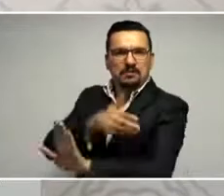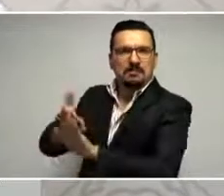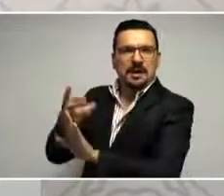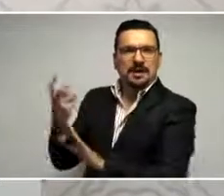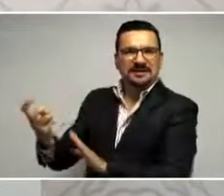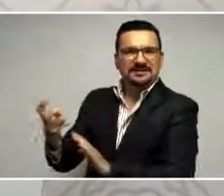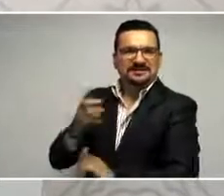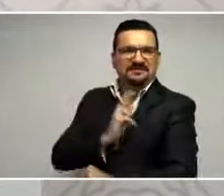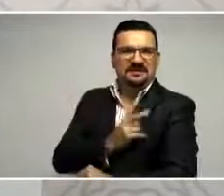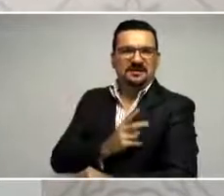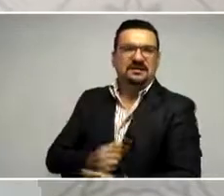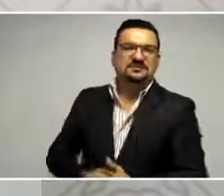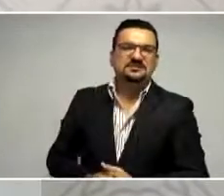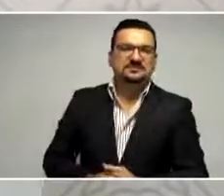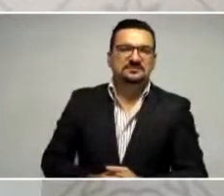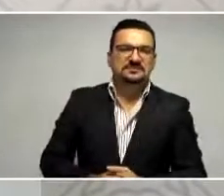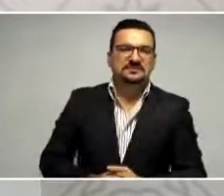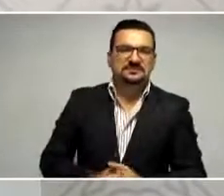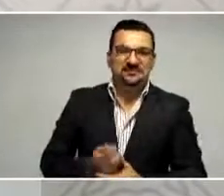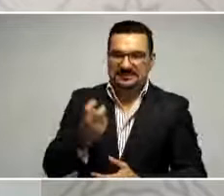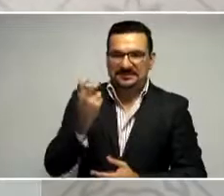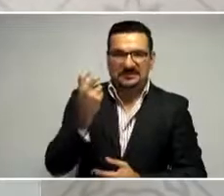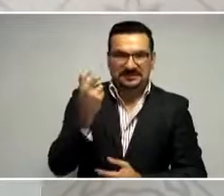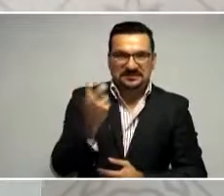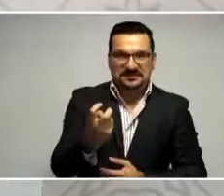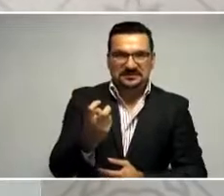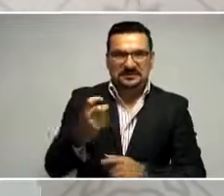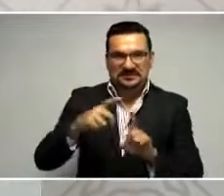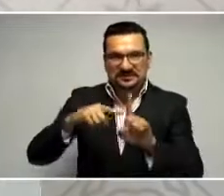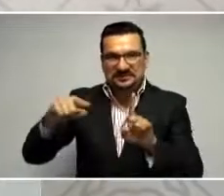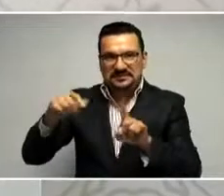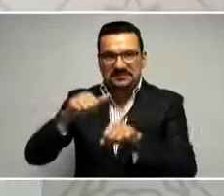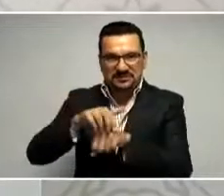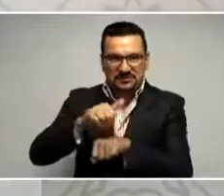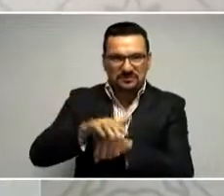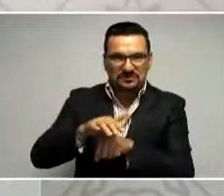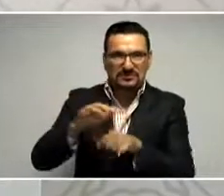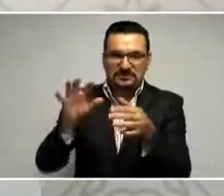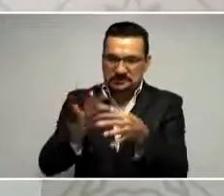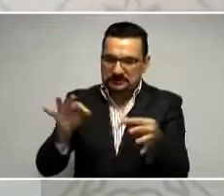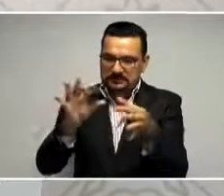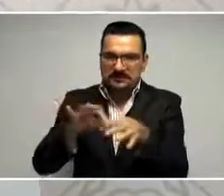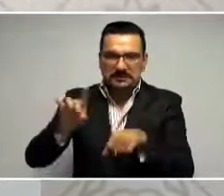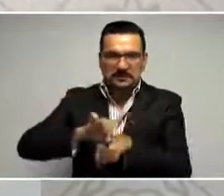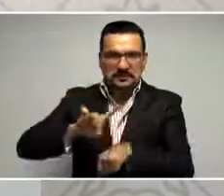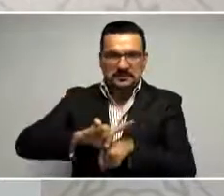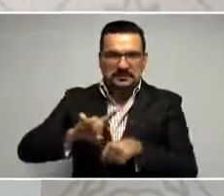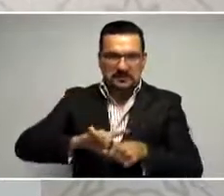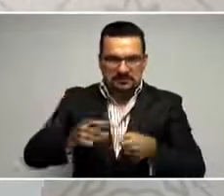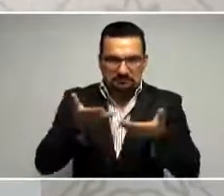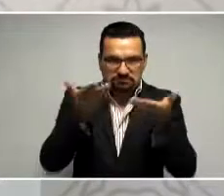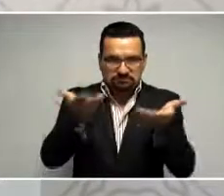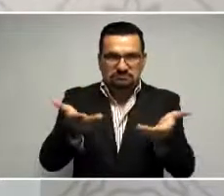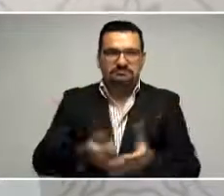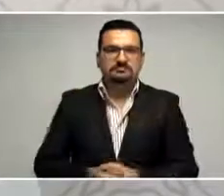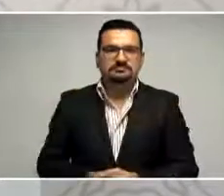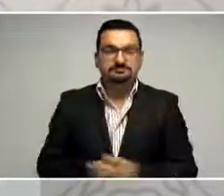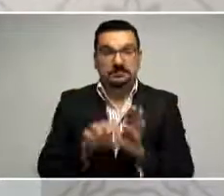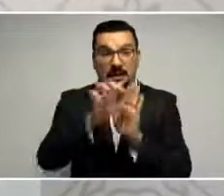este virus, mismos que te iré compartiendo en los siguientes días. Por